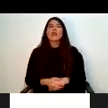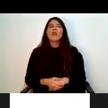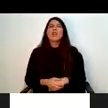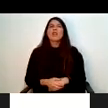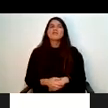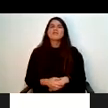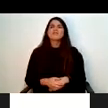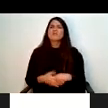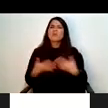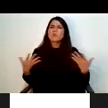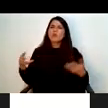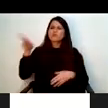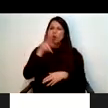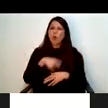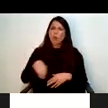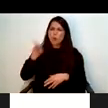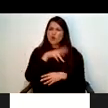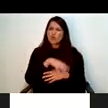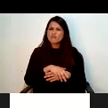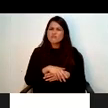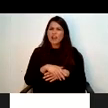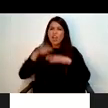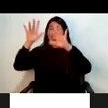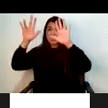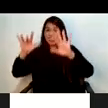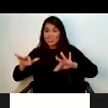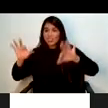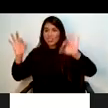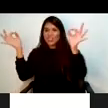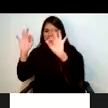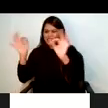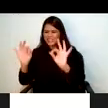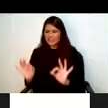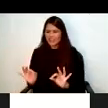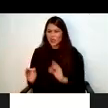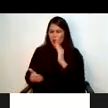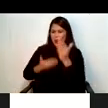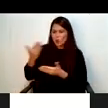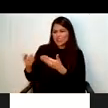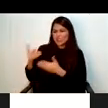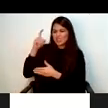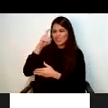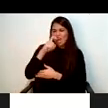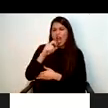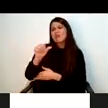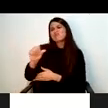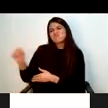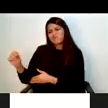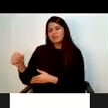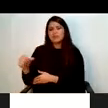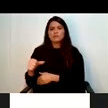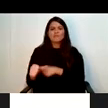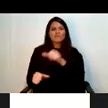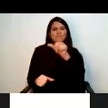era común recurrir para describir una conducta inapropiada a la etiqueta o a la